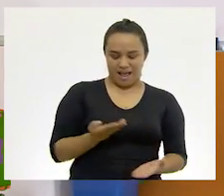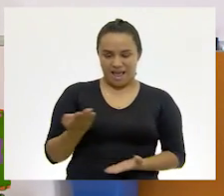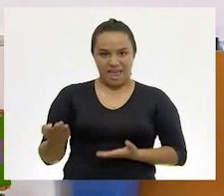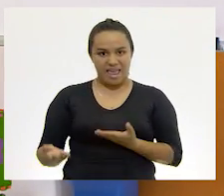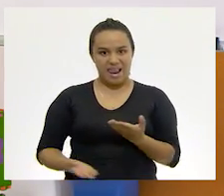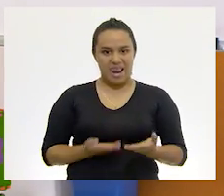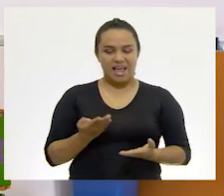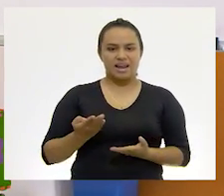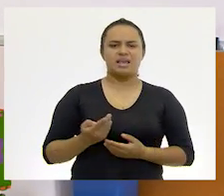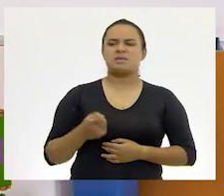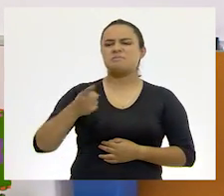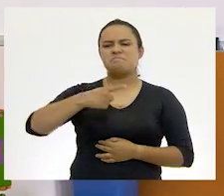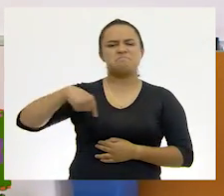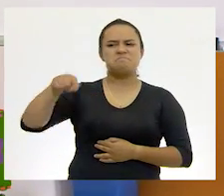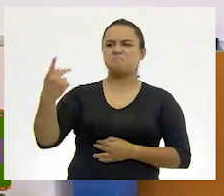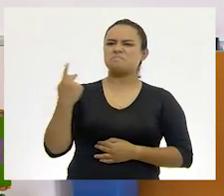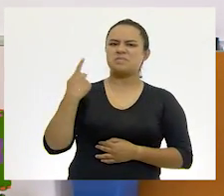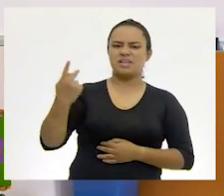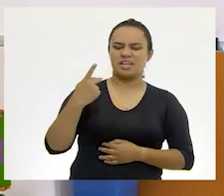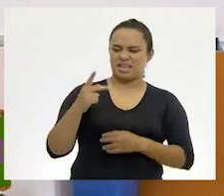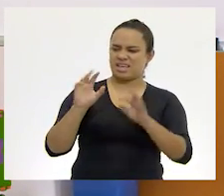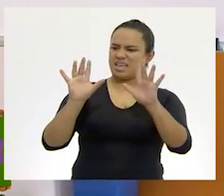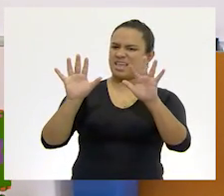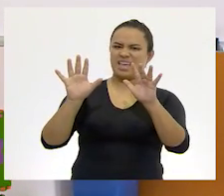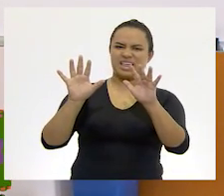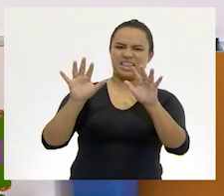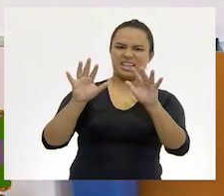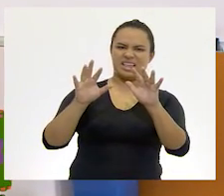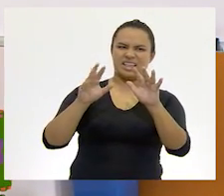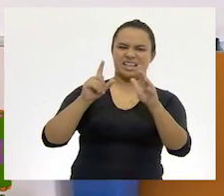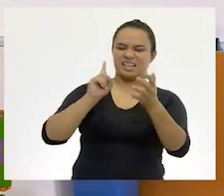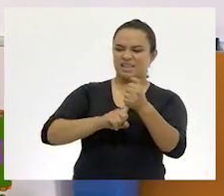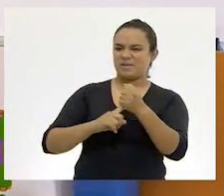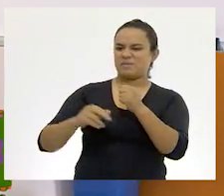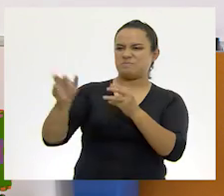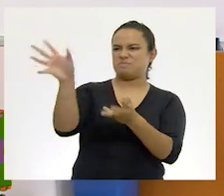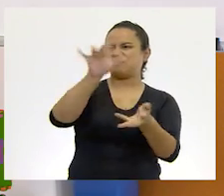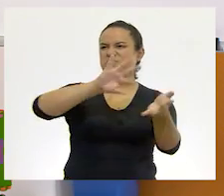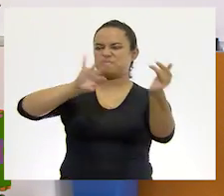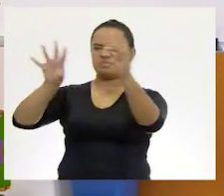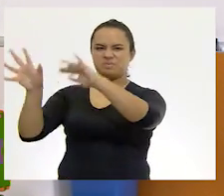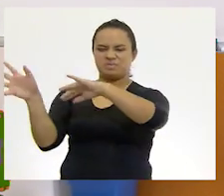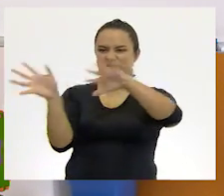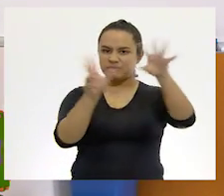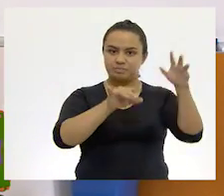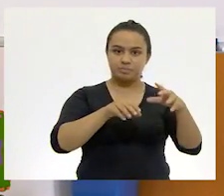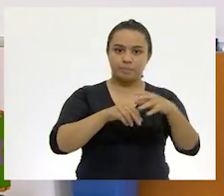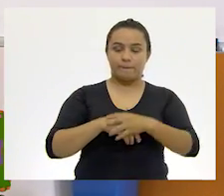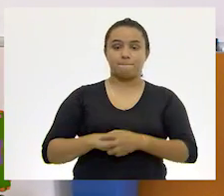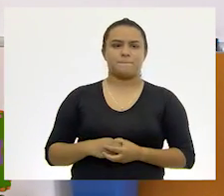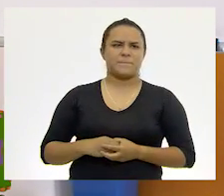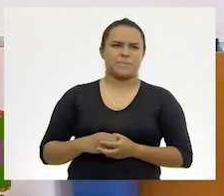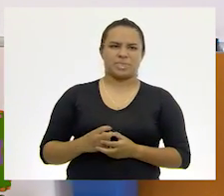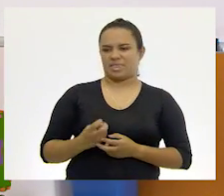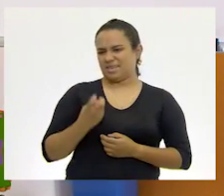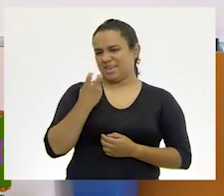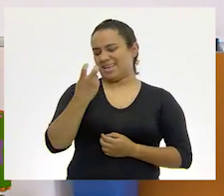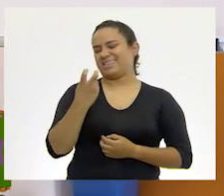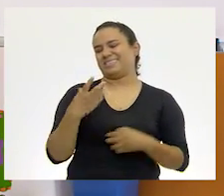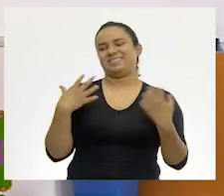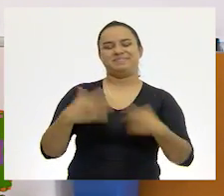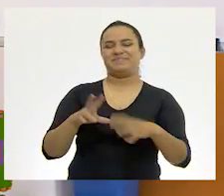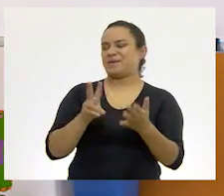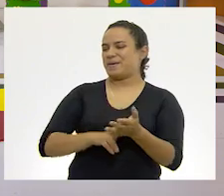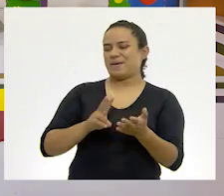y dejando que nuestros dedos corrieran sobre las hojas, este momento lo vale,